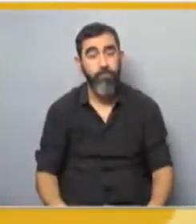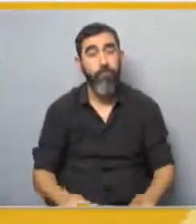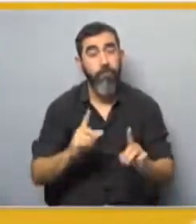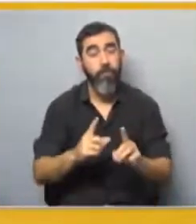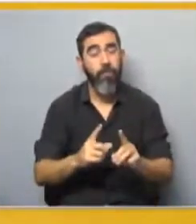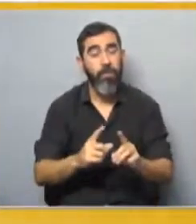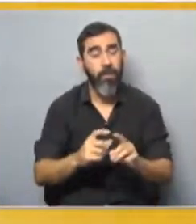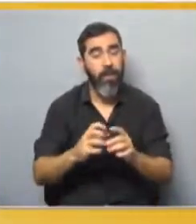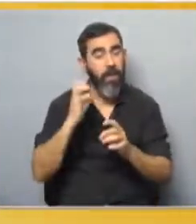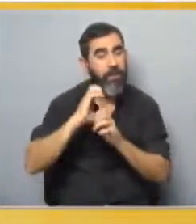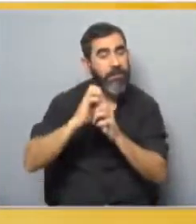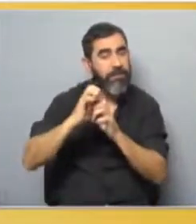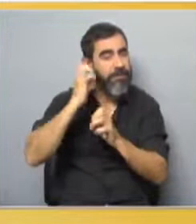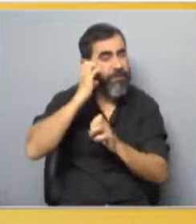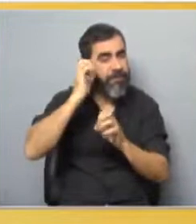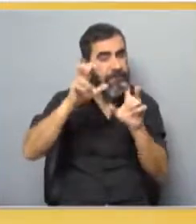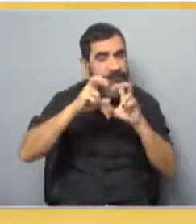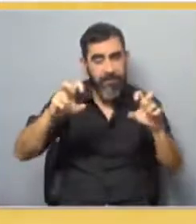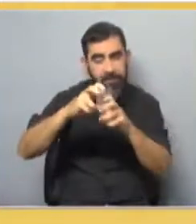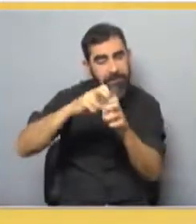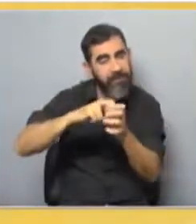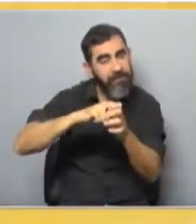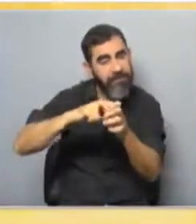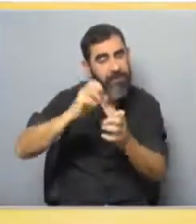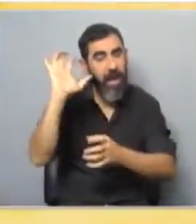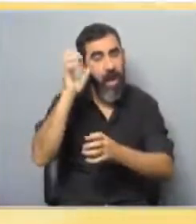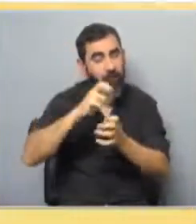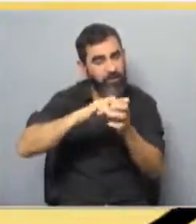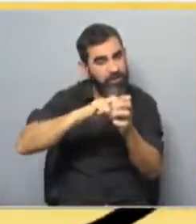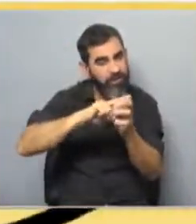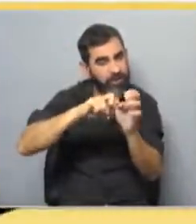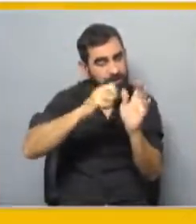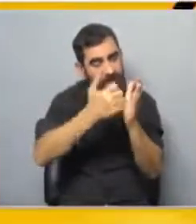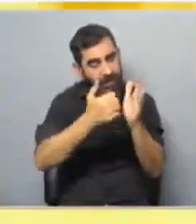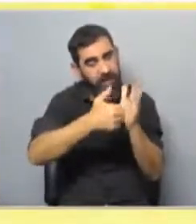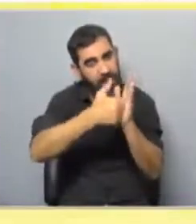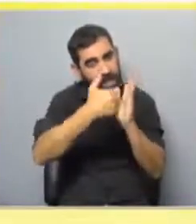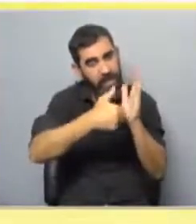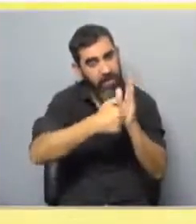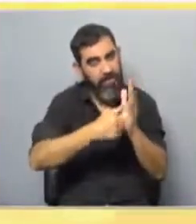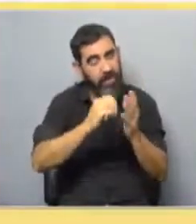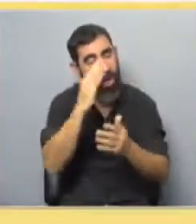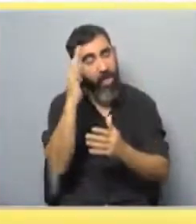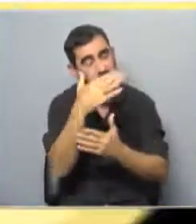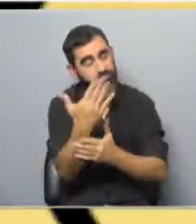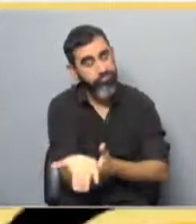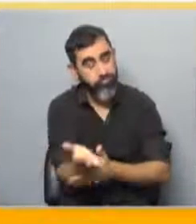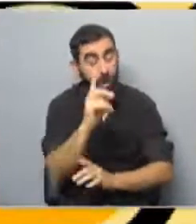enrasca las astas contra las cortezas y los árboles jóvenes los descorteza y los mata. Entonces hay lugares, por